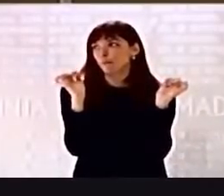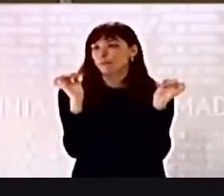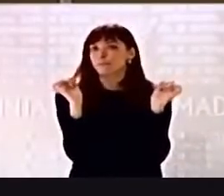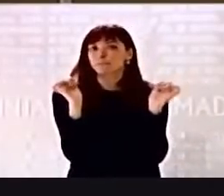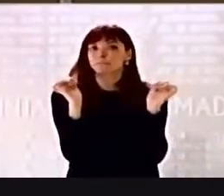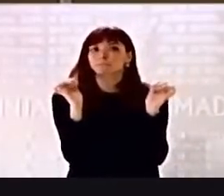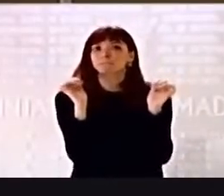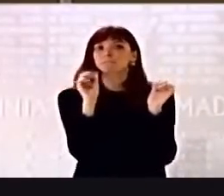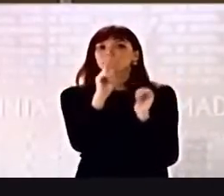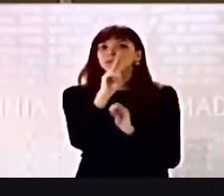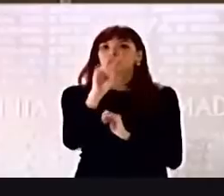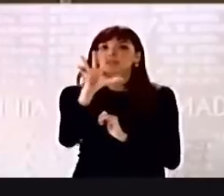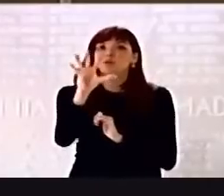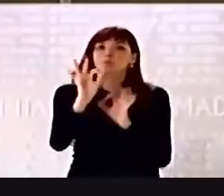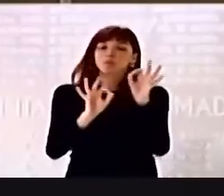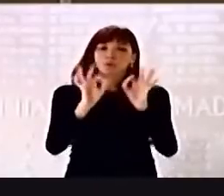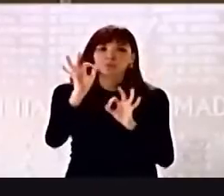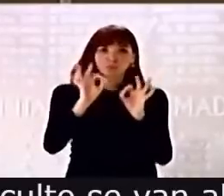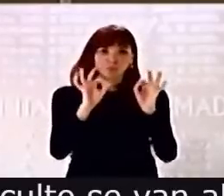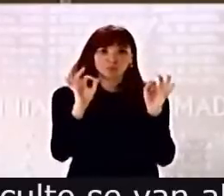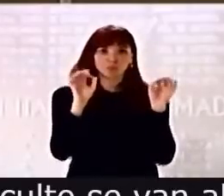Se van al 25% del